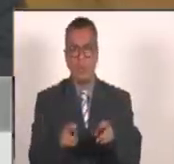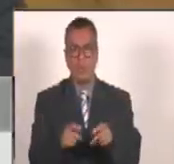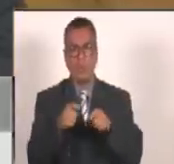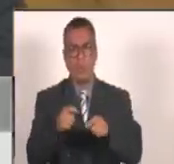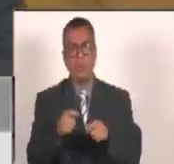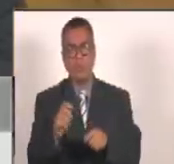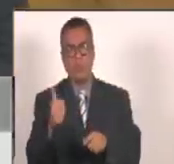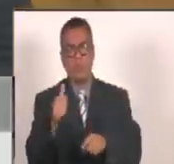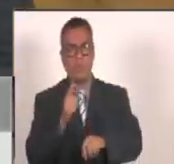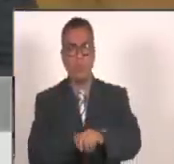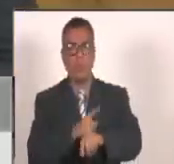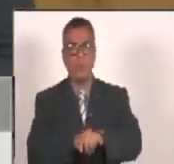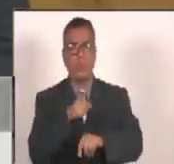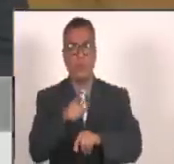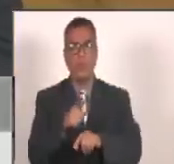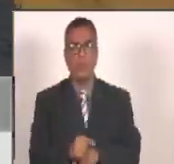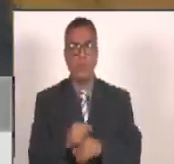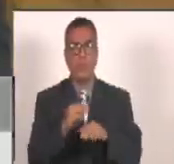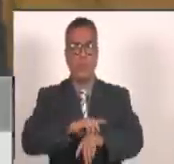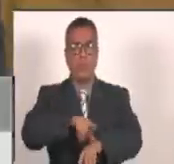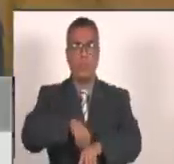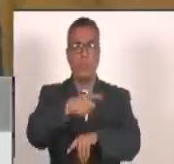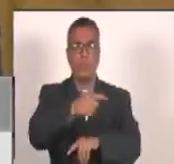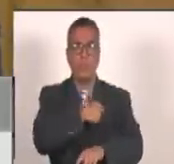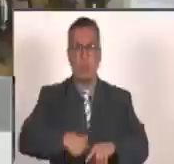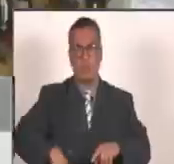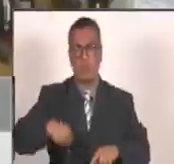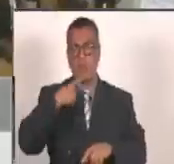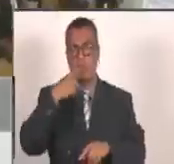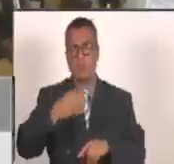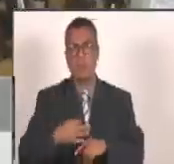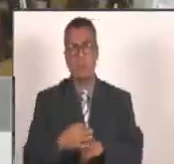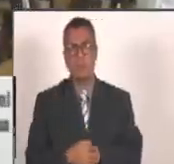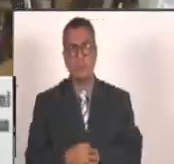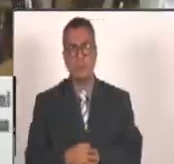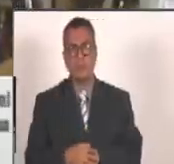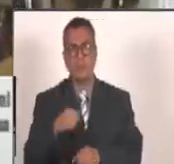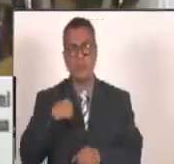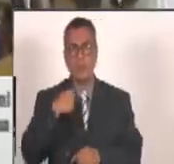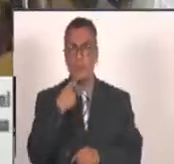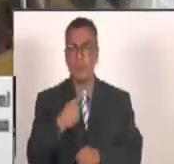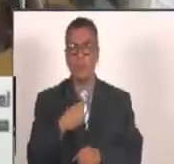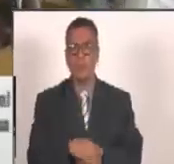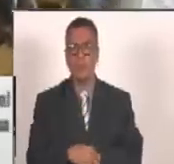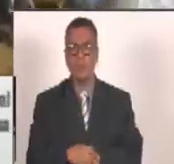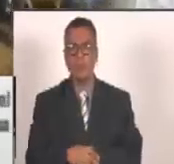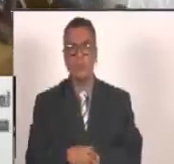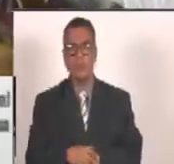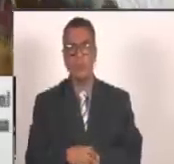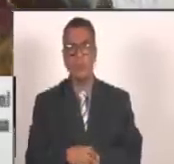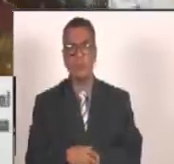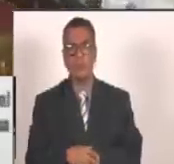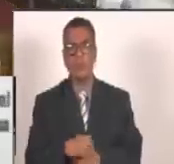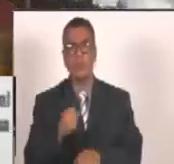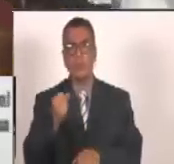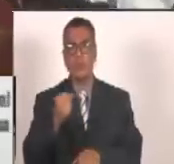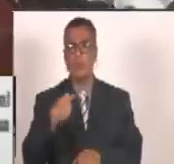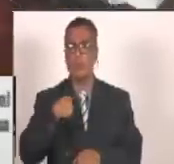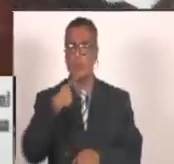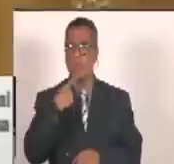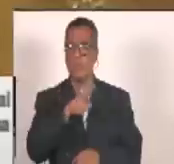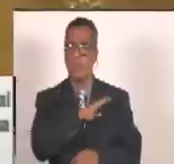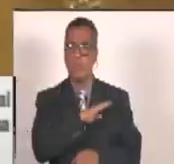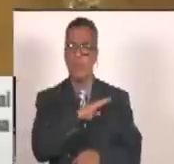teñirme a los 10 minutos sin exceder el tiempo, presidente, pero yo decía, ¿qué voy a decir